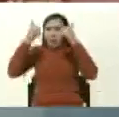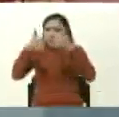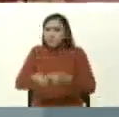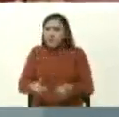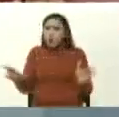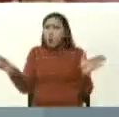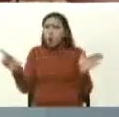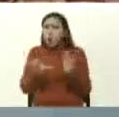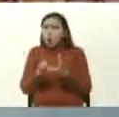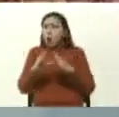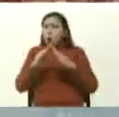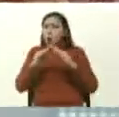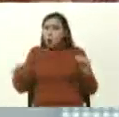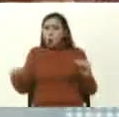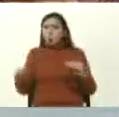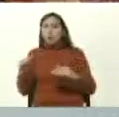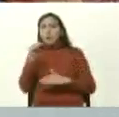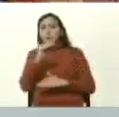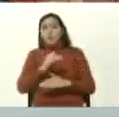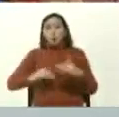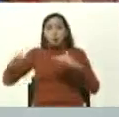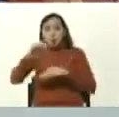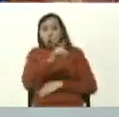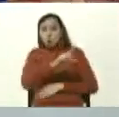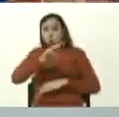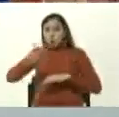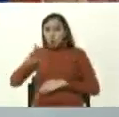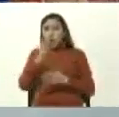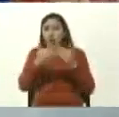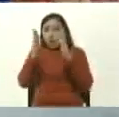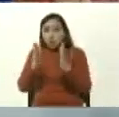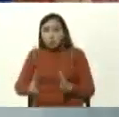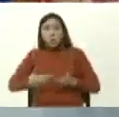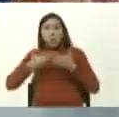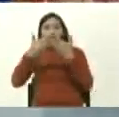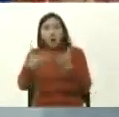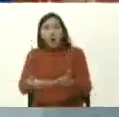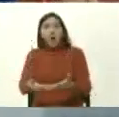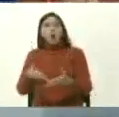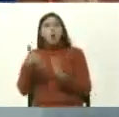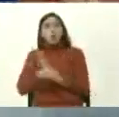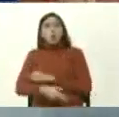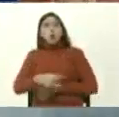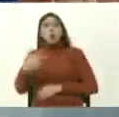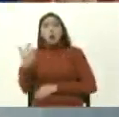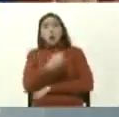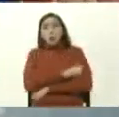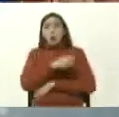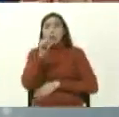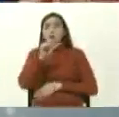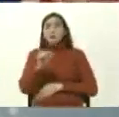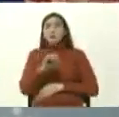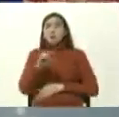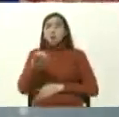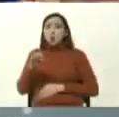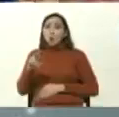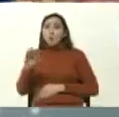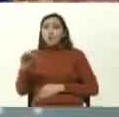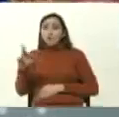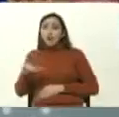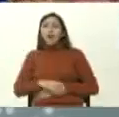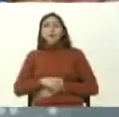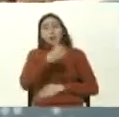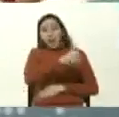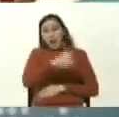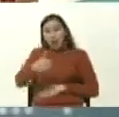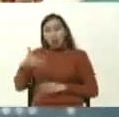los estudiantes mayores de 12 años. Le estamos colocando la primera dosis de la vacuna Sinopharm. Igual, en cada una de las